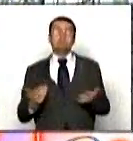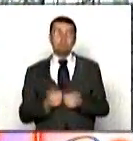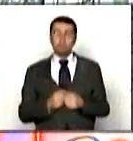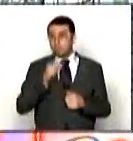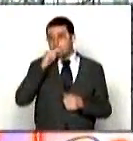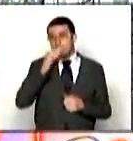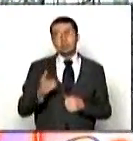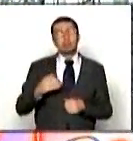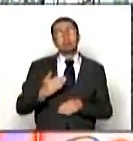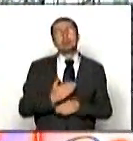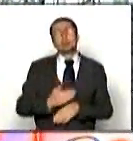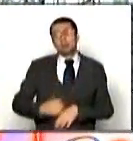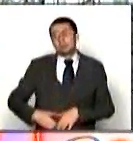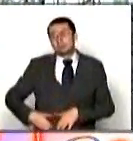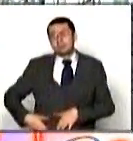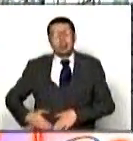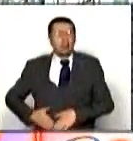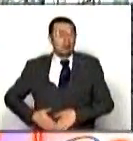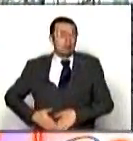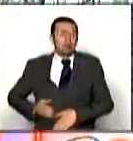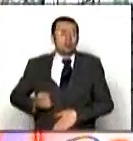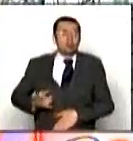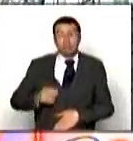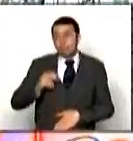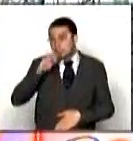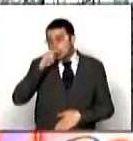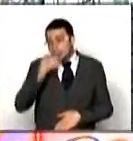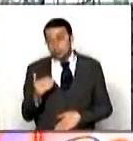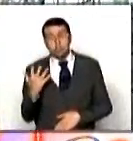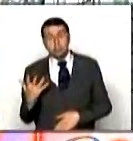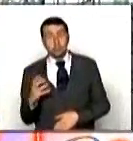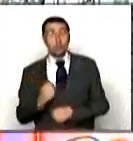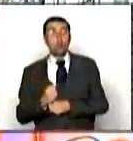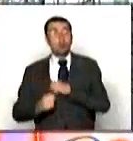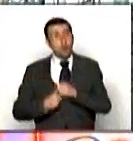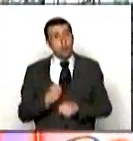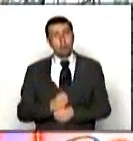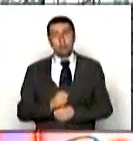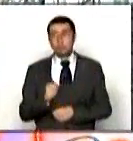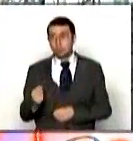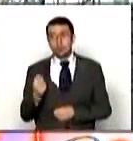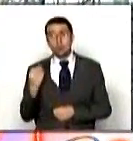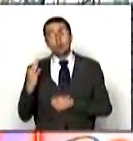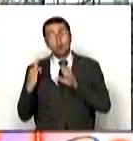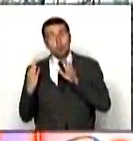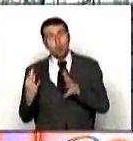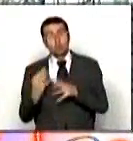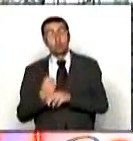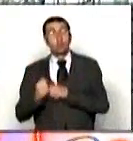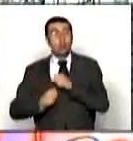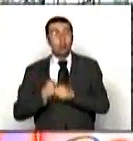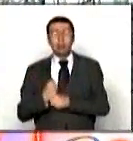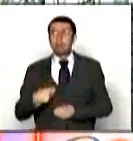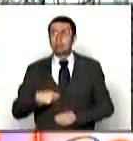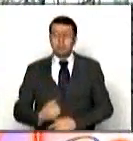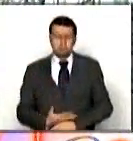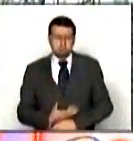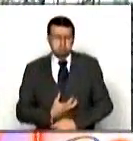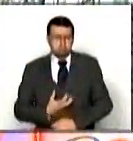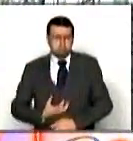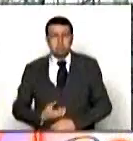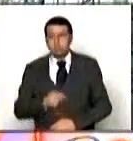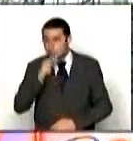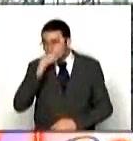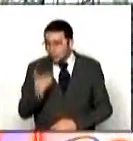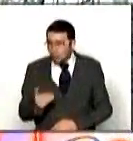sufre de colon, que le duele, mire que tenemos niños de 5, 7, 8 años, yo veo en el consultorio, con gastritis. Eso es algo absurdo. ¿Cómo un niño tan pequeño puede